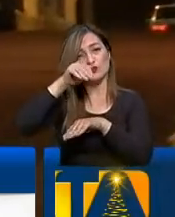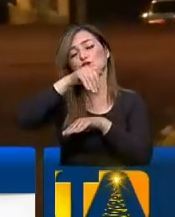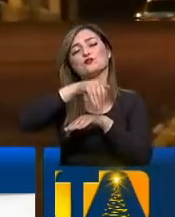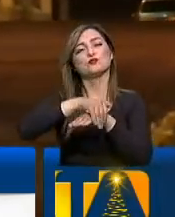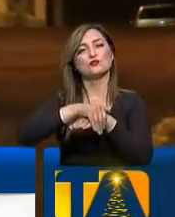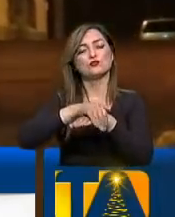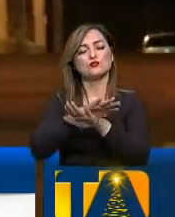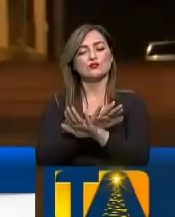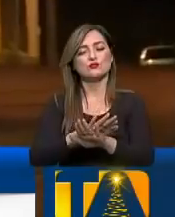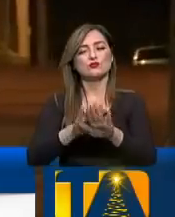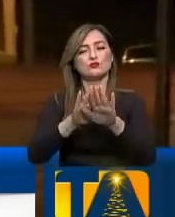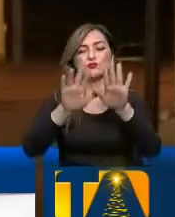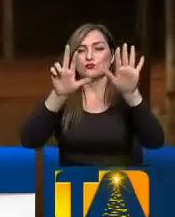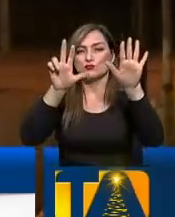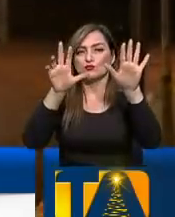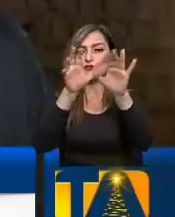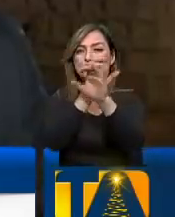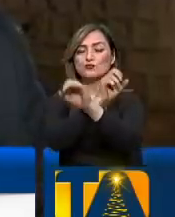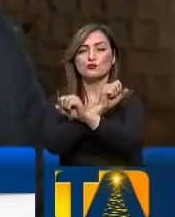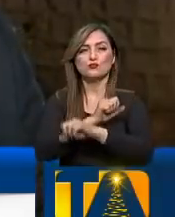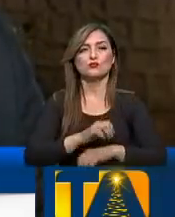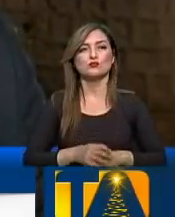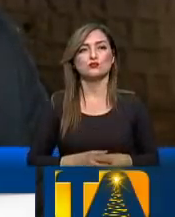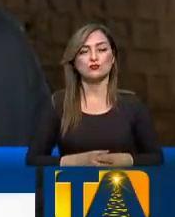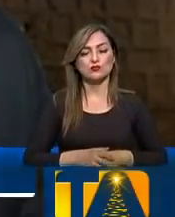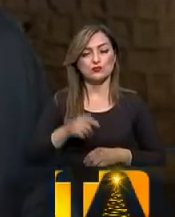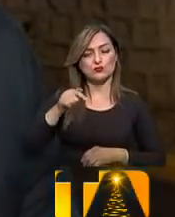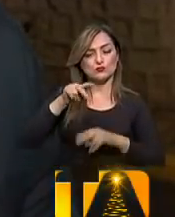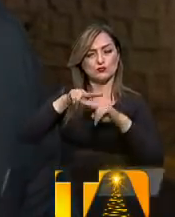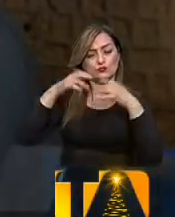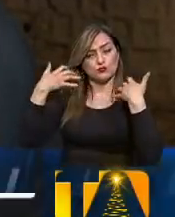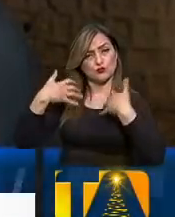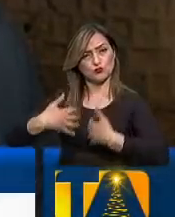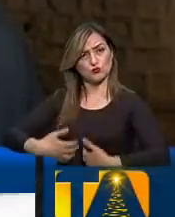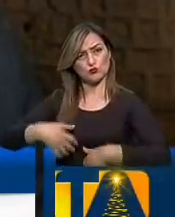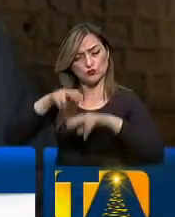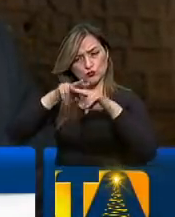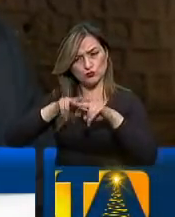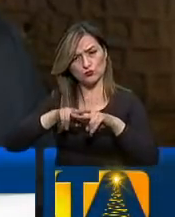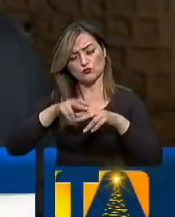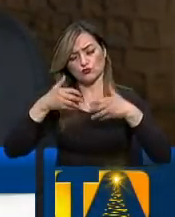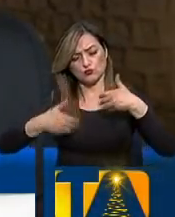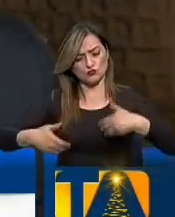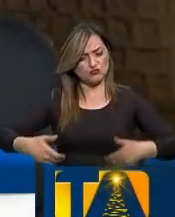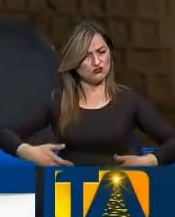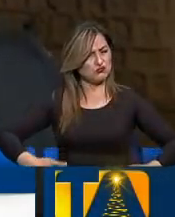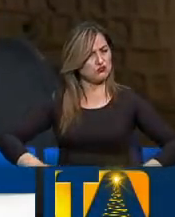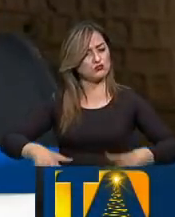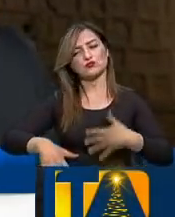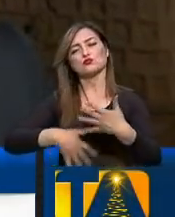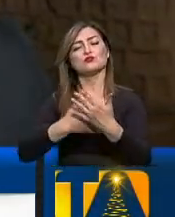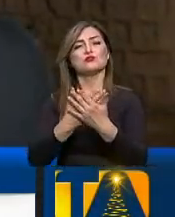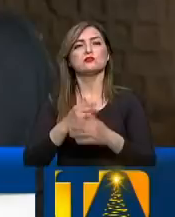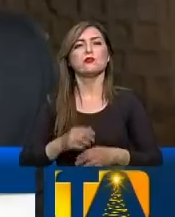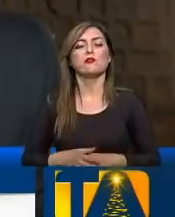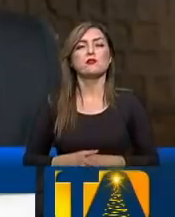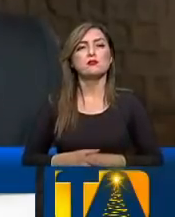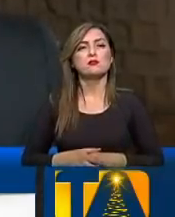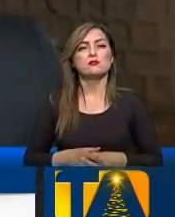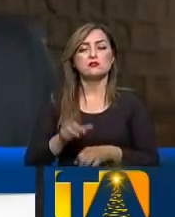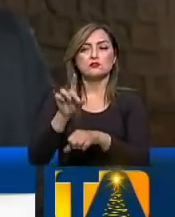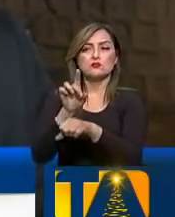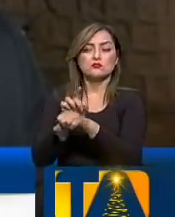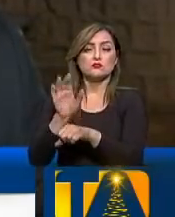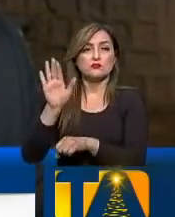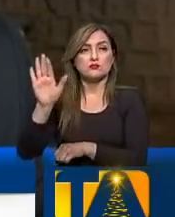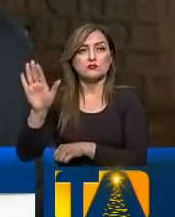y culminó cerca de las 8 de la noche. El día de hoy se revisó absolutamente cada parte del cuerpo de la persona fallecida. Los médicos